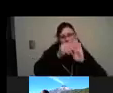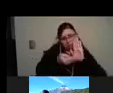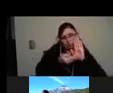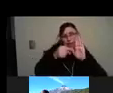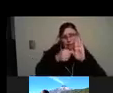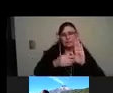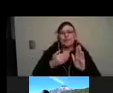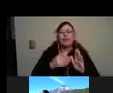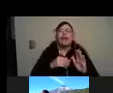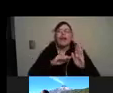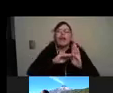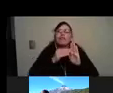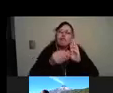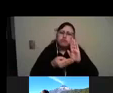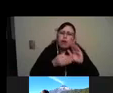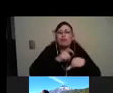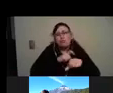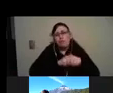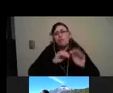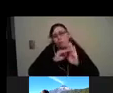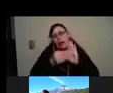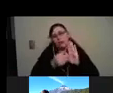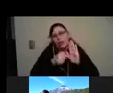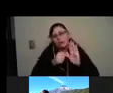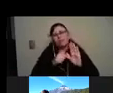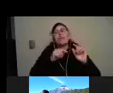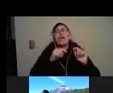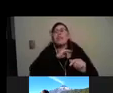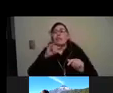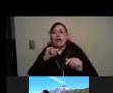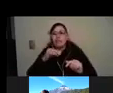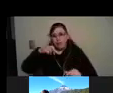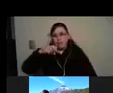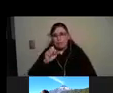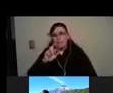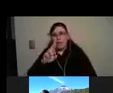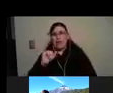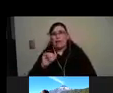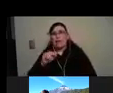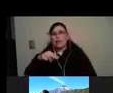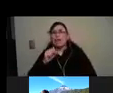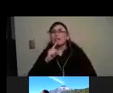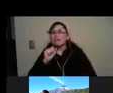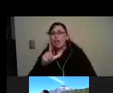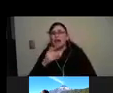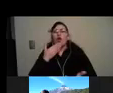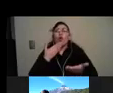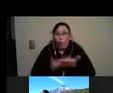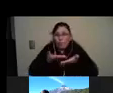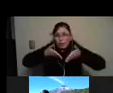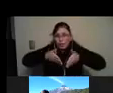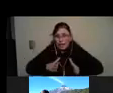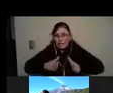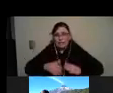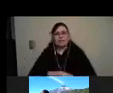durante la gestación, ya, perinatales durante el parto ya, o postnatales, como puede ser una asfixia, una crisis